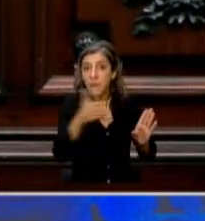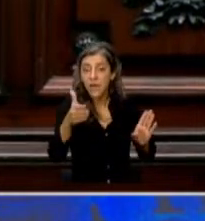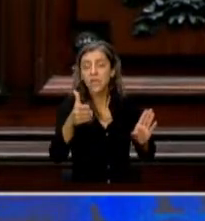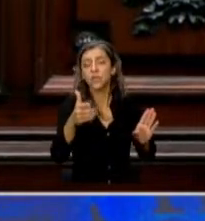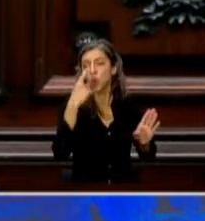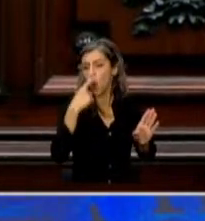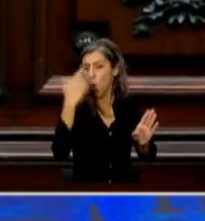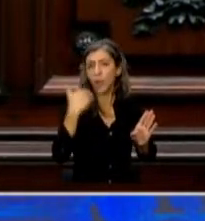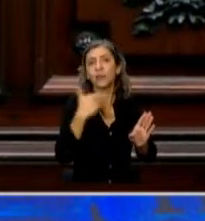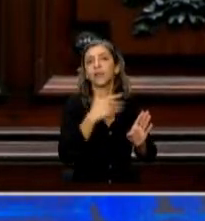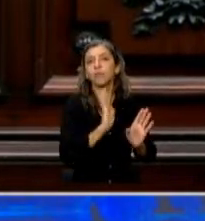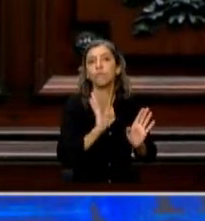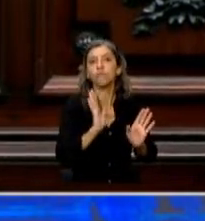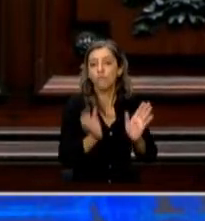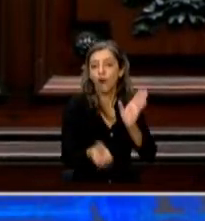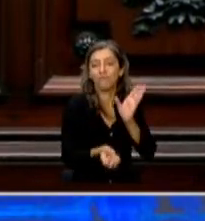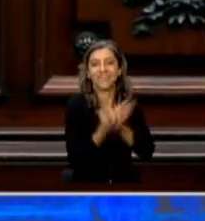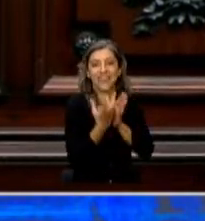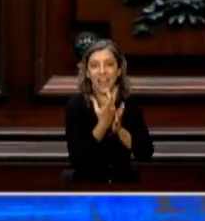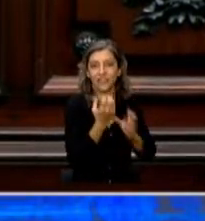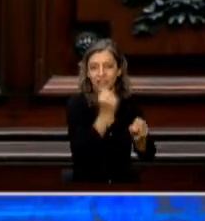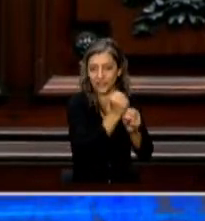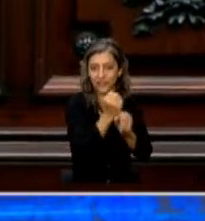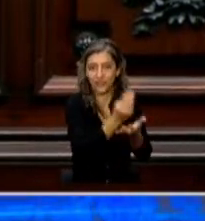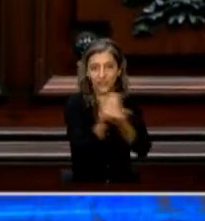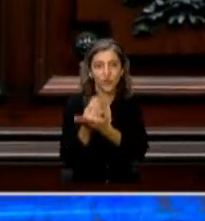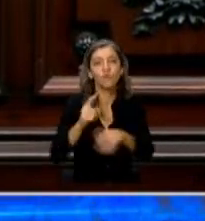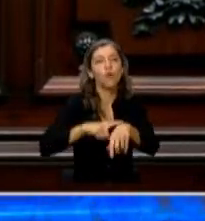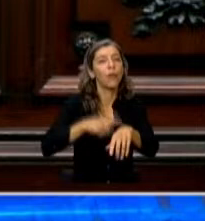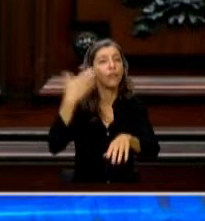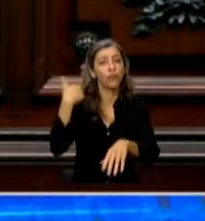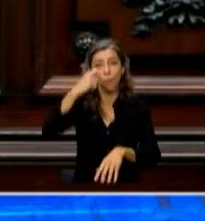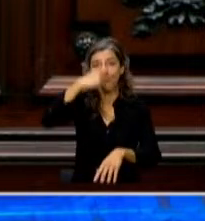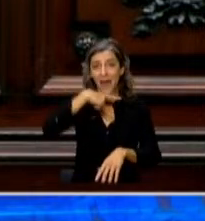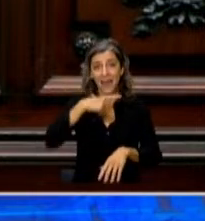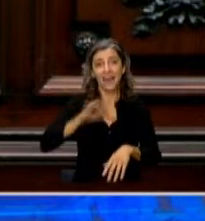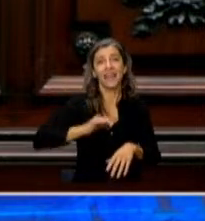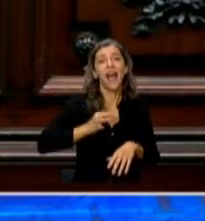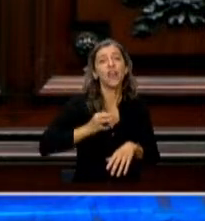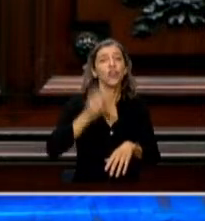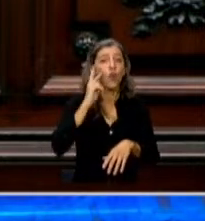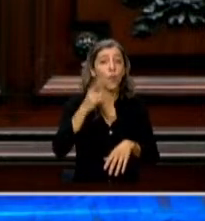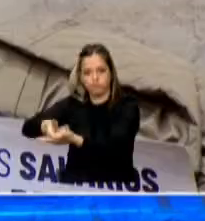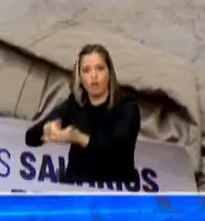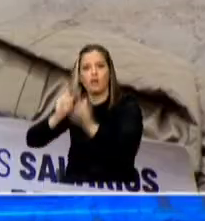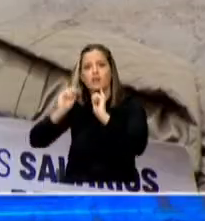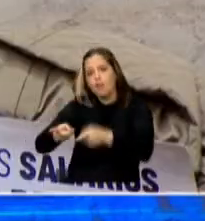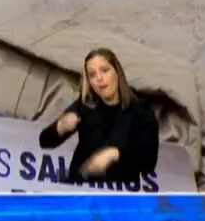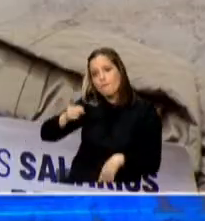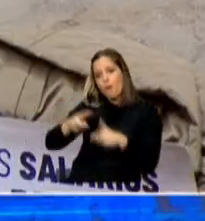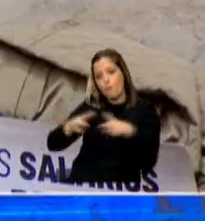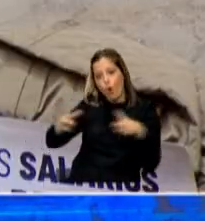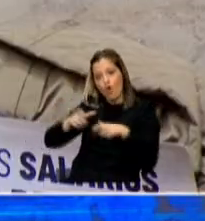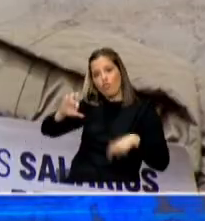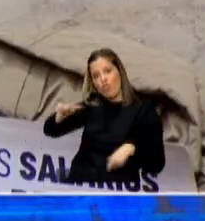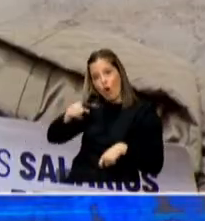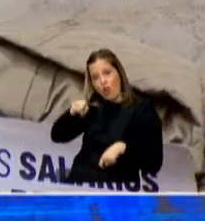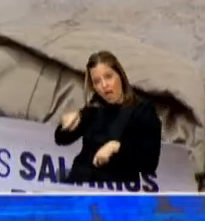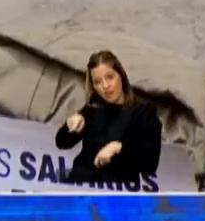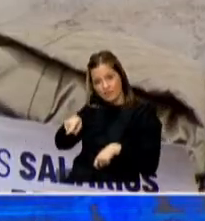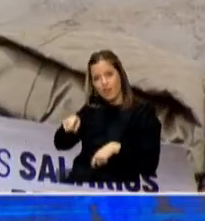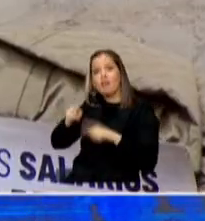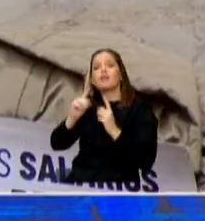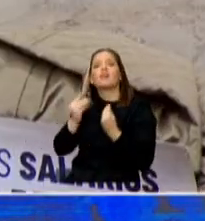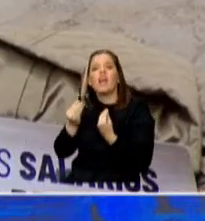estuvo en la Cámara de Diputados. Habló sobre diferentes temas, respondió preguntas de los legisladores. Ya